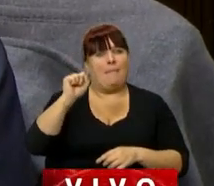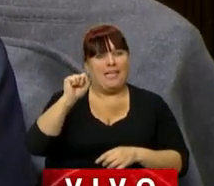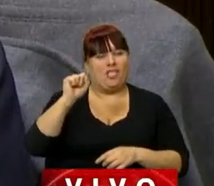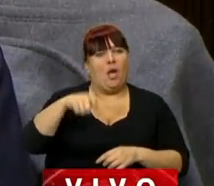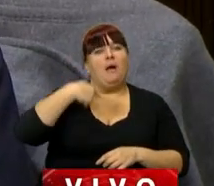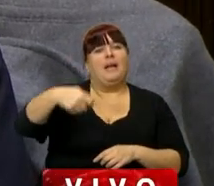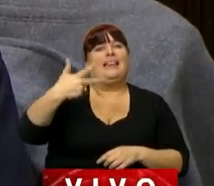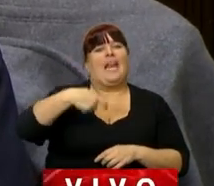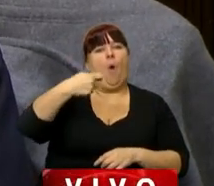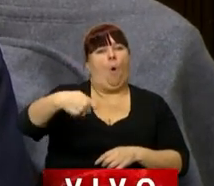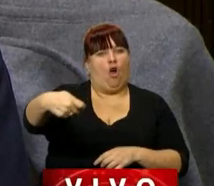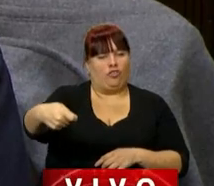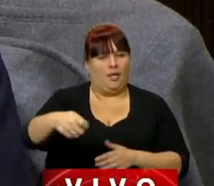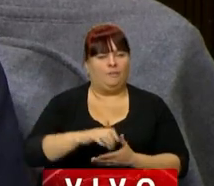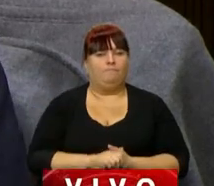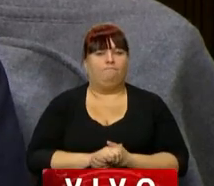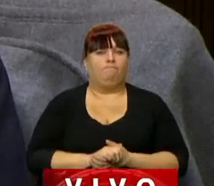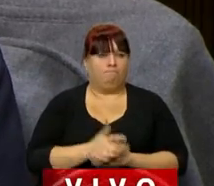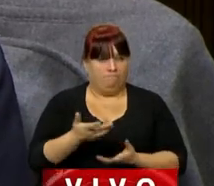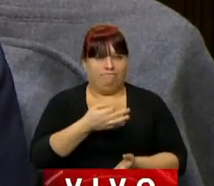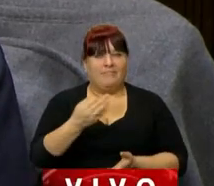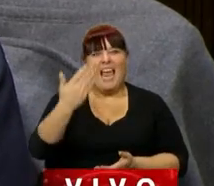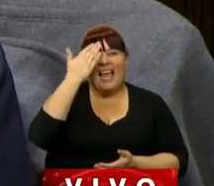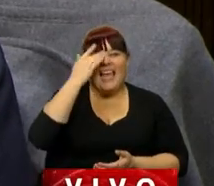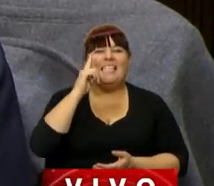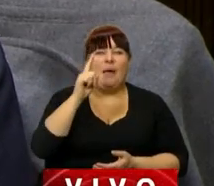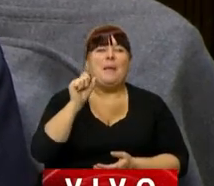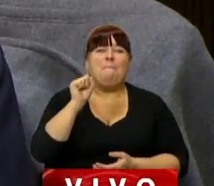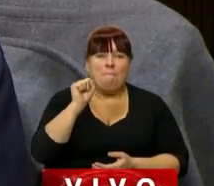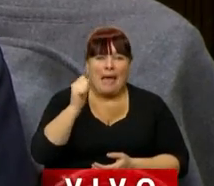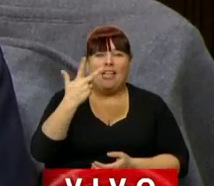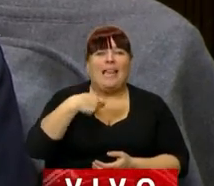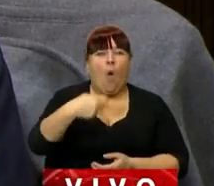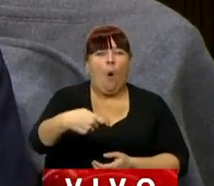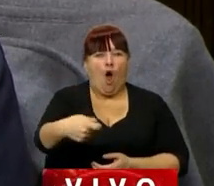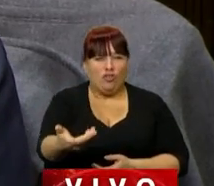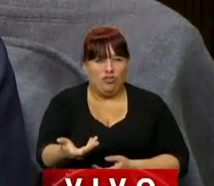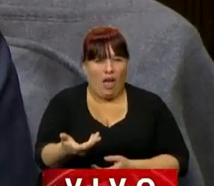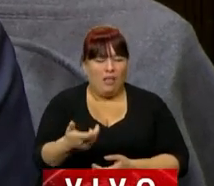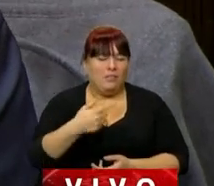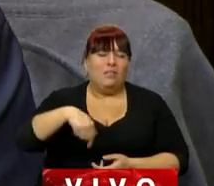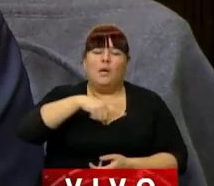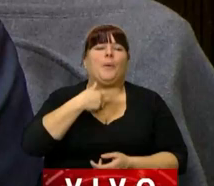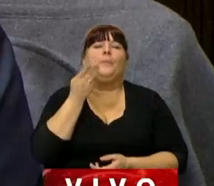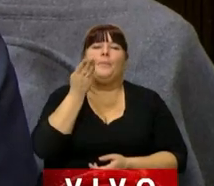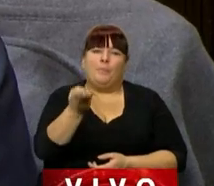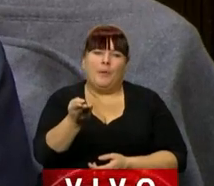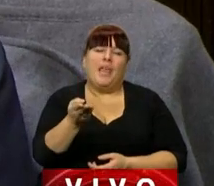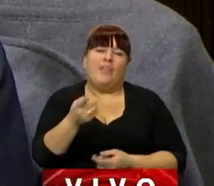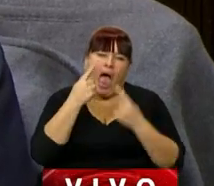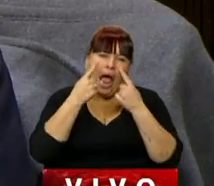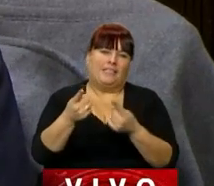pesos pagaderos en 3 cuotas. Así como escuchan, 15 mil pesos en 3 cuotas. Lo que estamos pidiendo es que